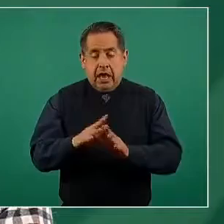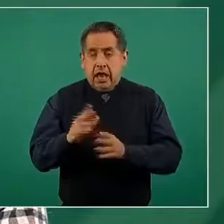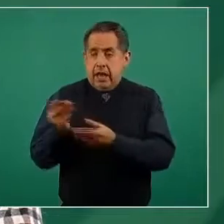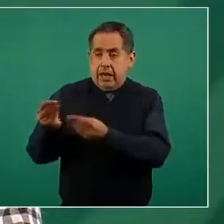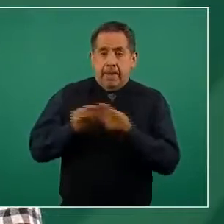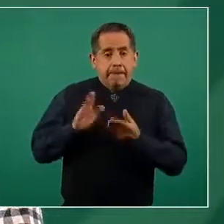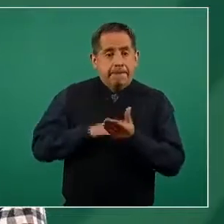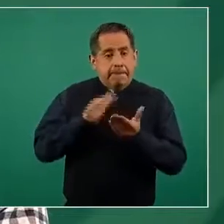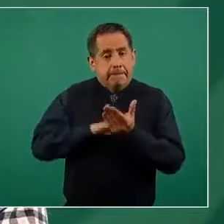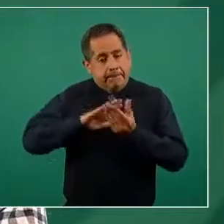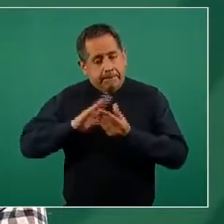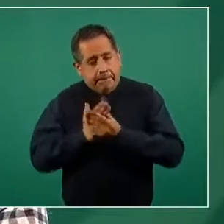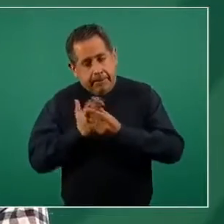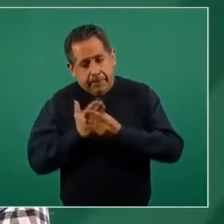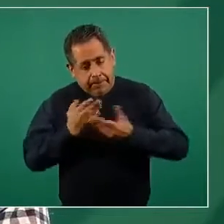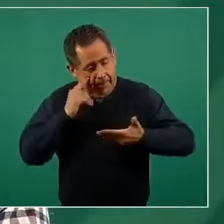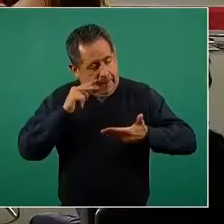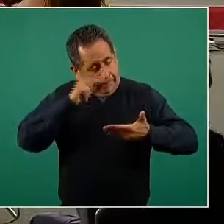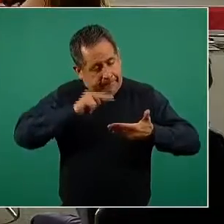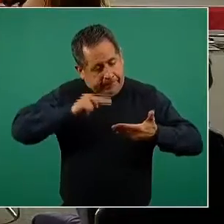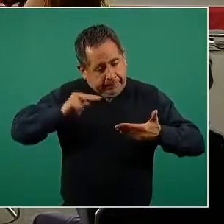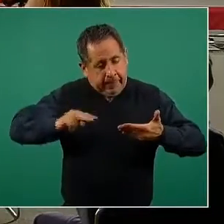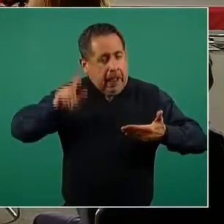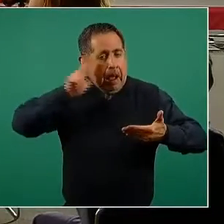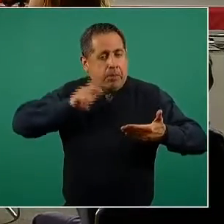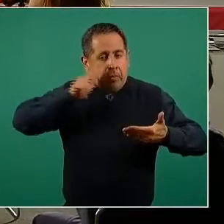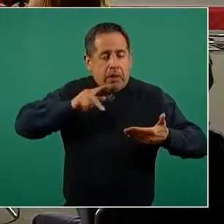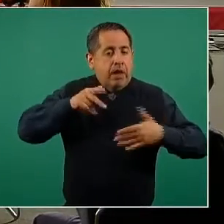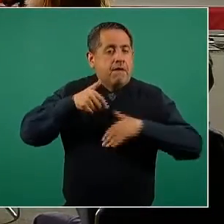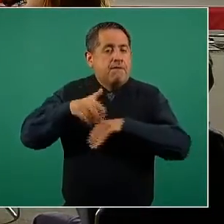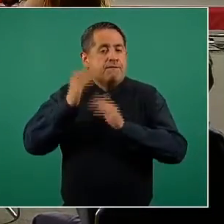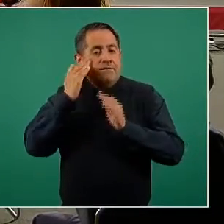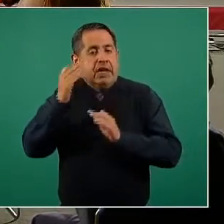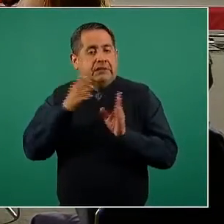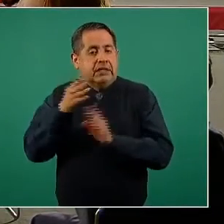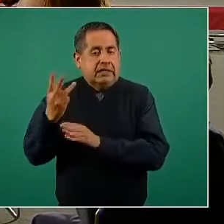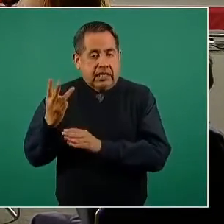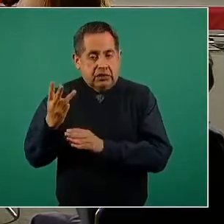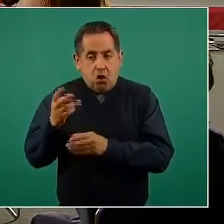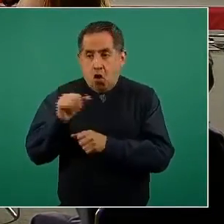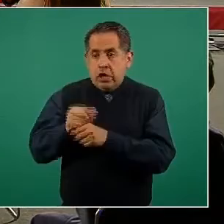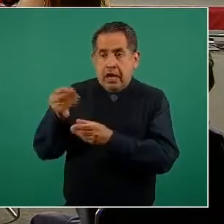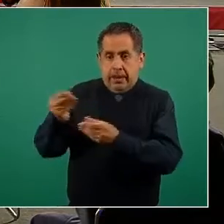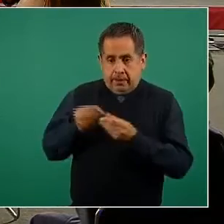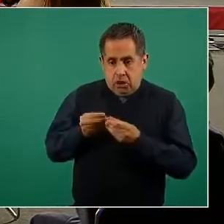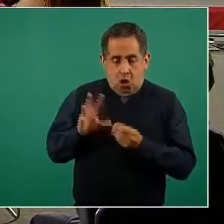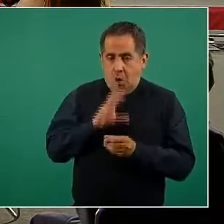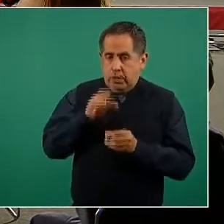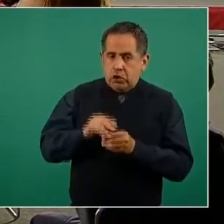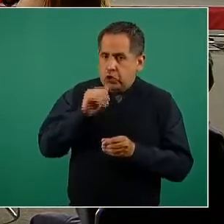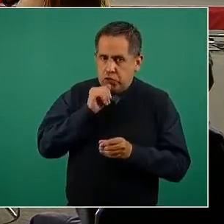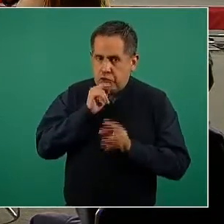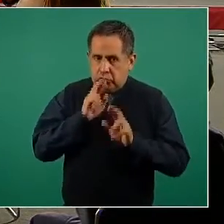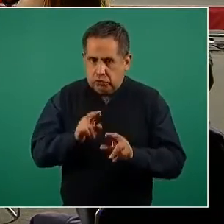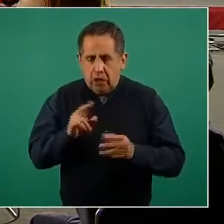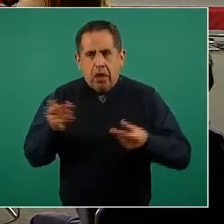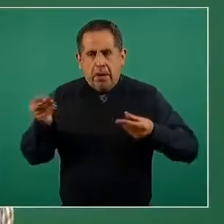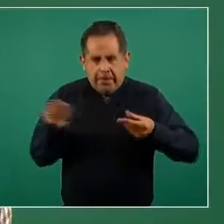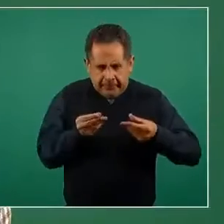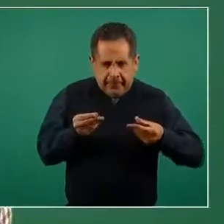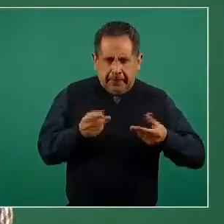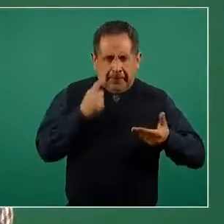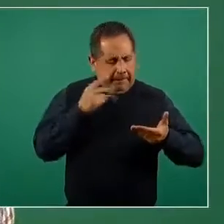los documentos del ensayo clínico fase 3. Hoy entregó un avance, no son todavía los resultados,